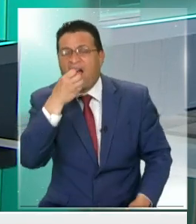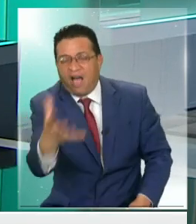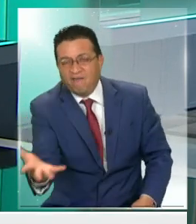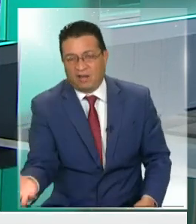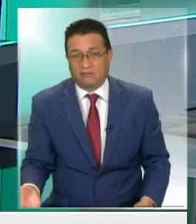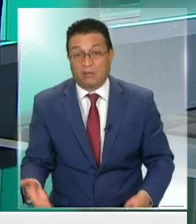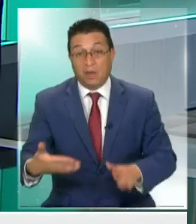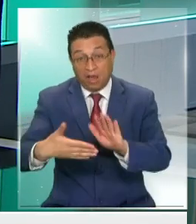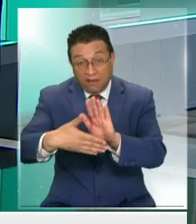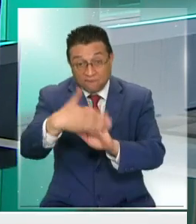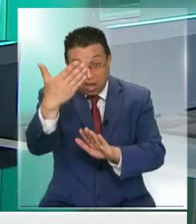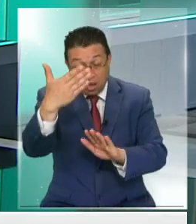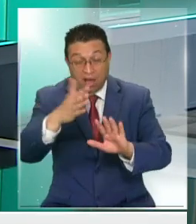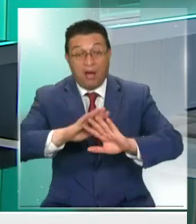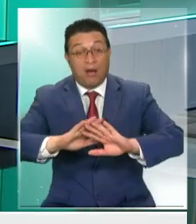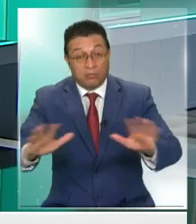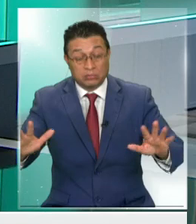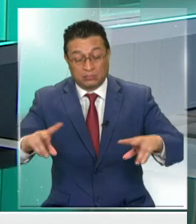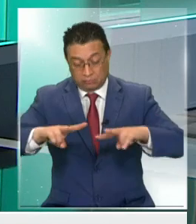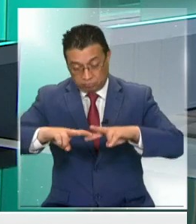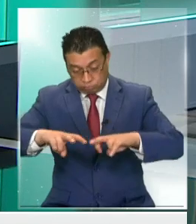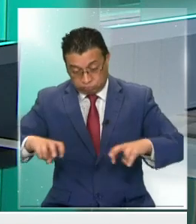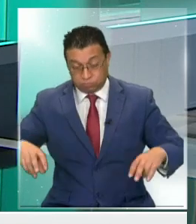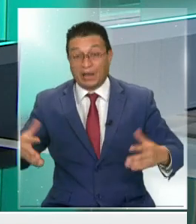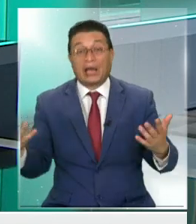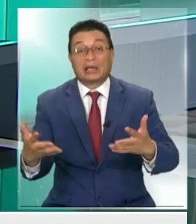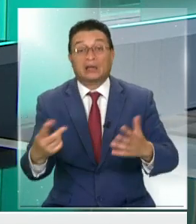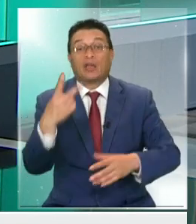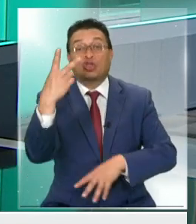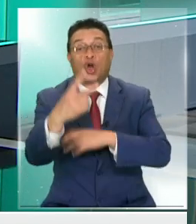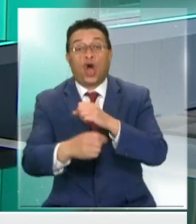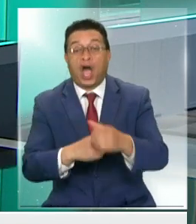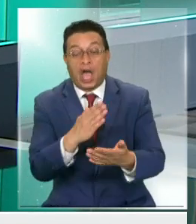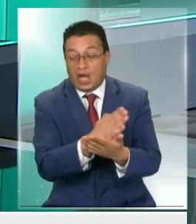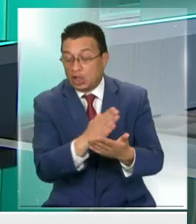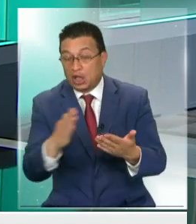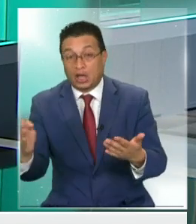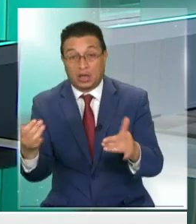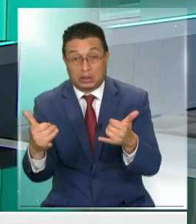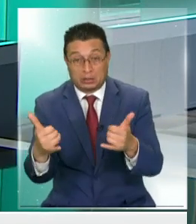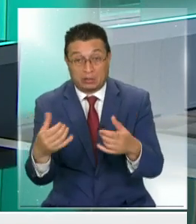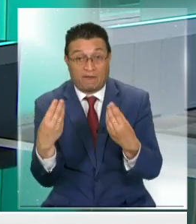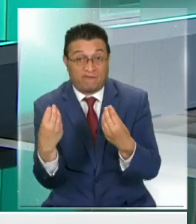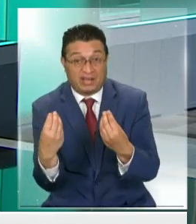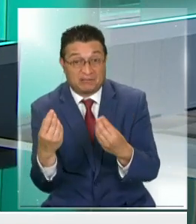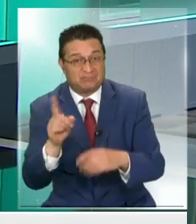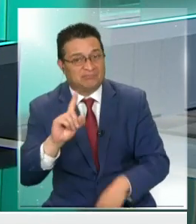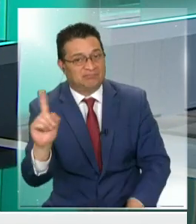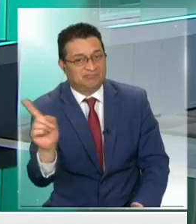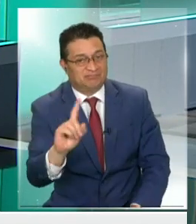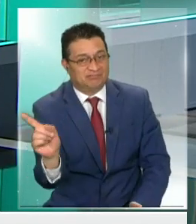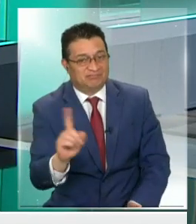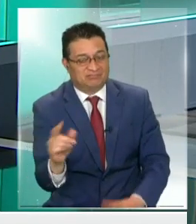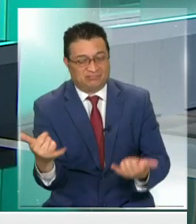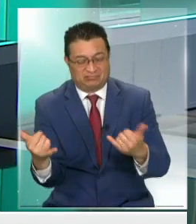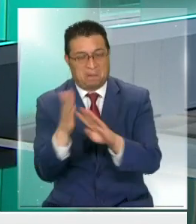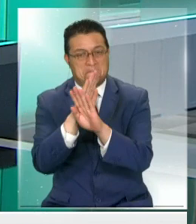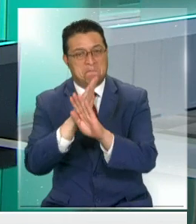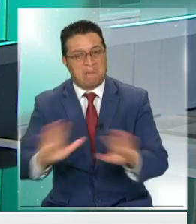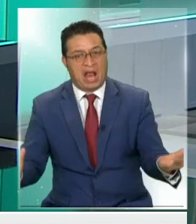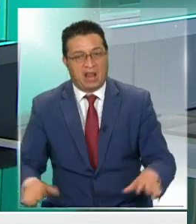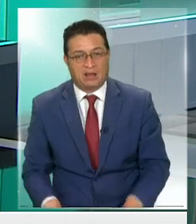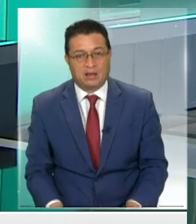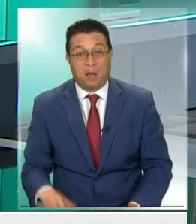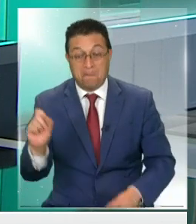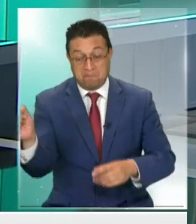va, hagamos claro el análisis de lo que ha sido estos 2 años. No ha jugado bien la selección, no juega bien la selección.